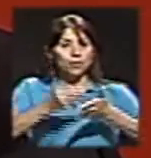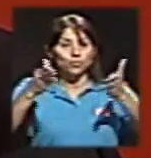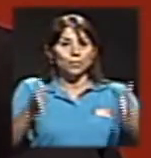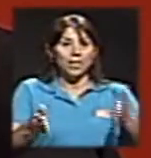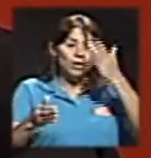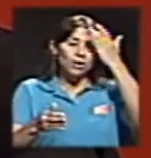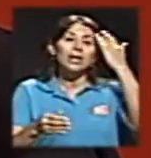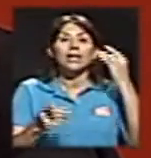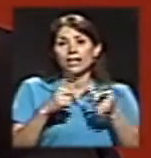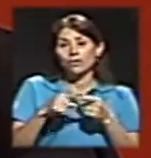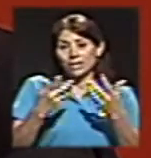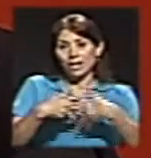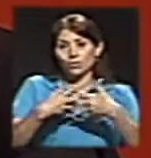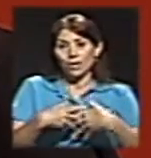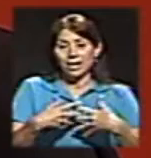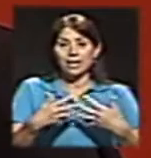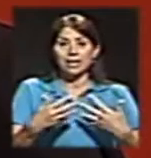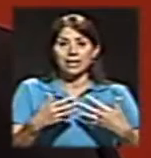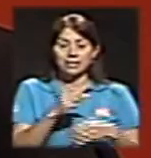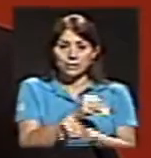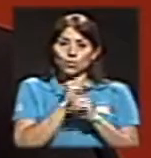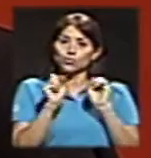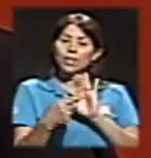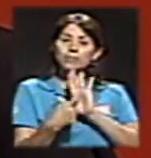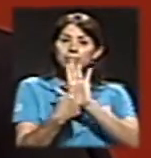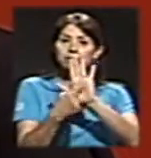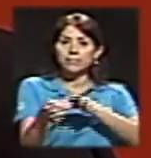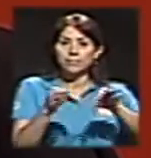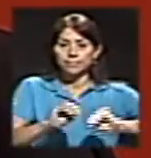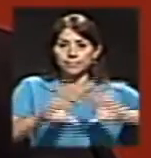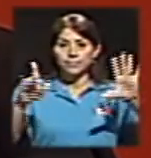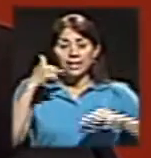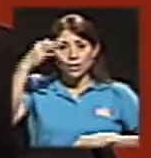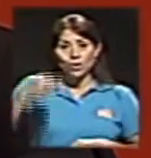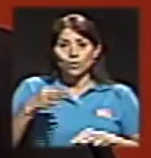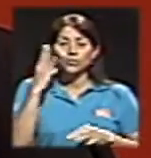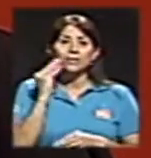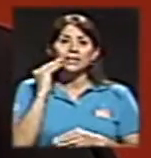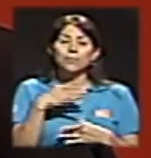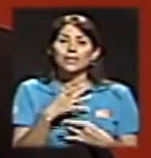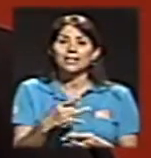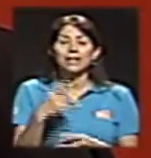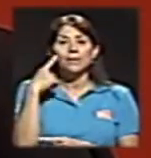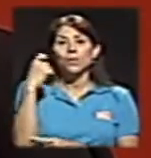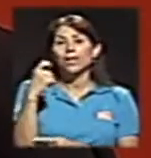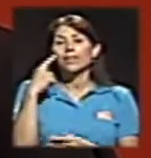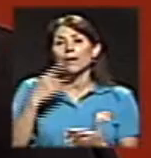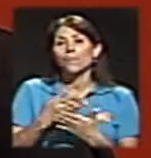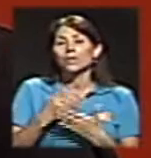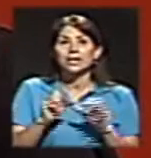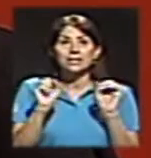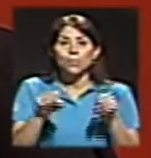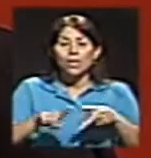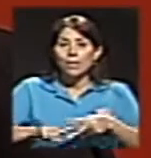balance de las compañías de seguros. Entonces Sí. creo que es una experiencia bien interesante porque demuestra, digamos, que se puede abrir un